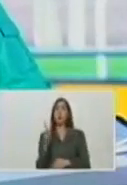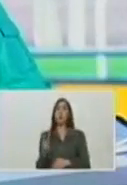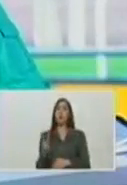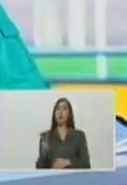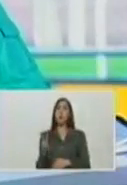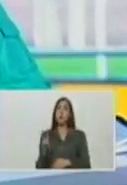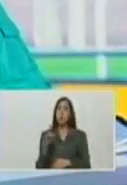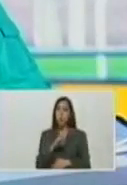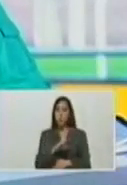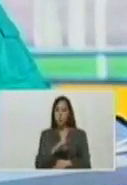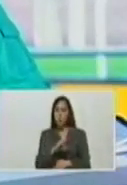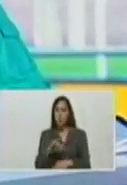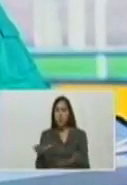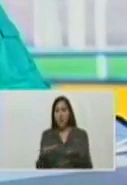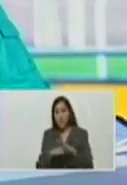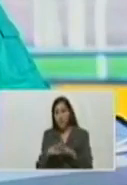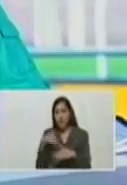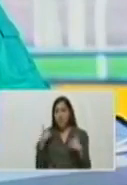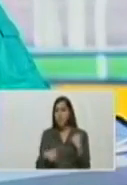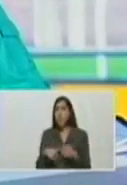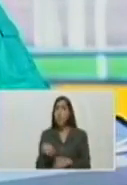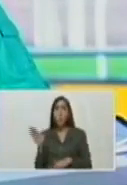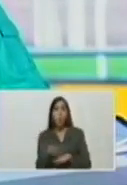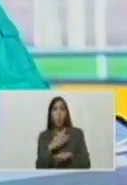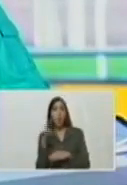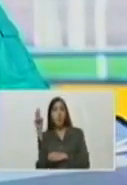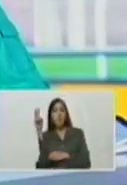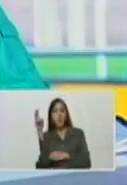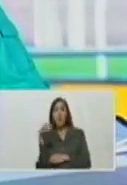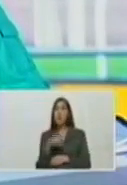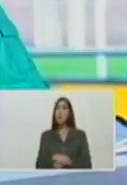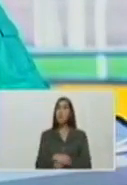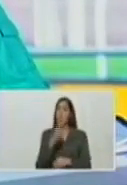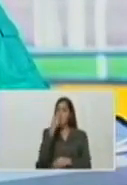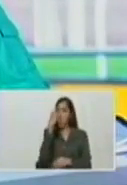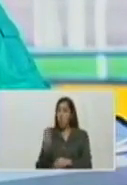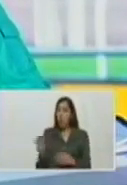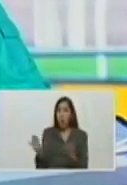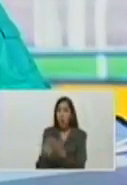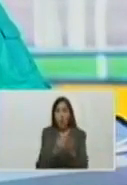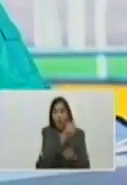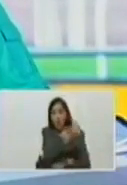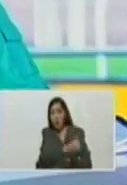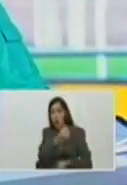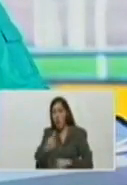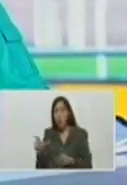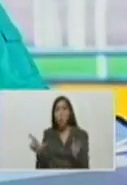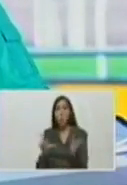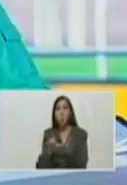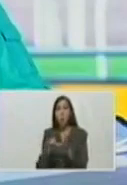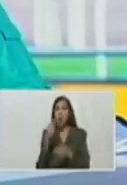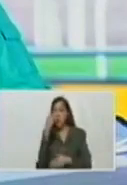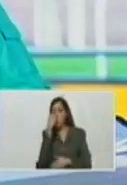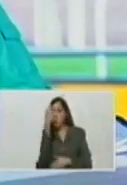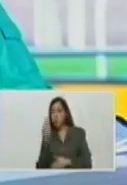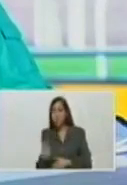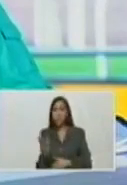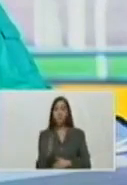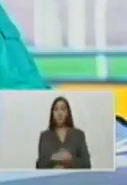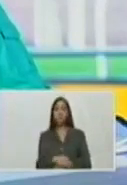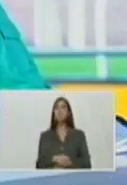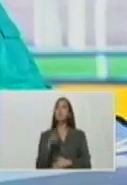lunes, martes, miércoles, jueves, viernes, recorriendo escuelas, recorriendo liceos. Te